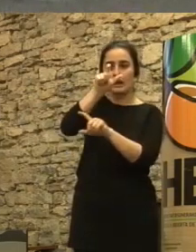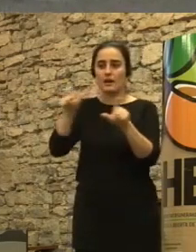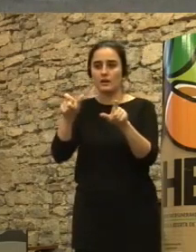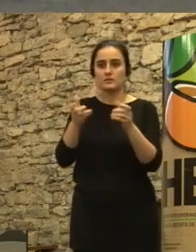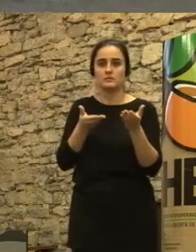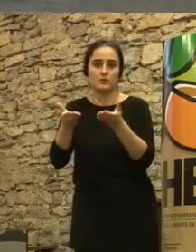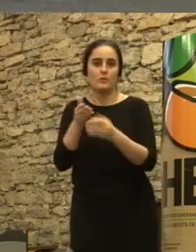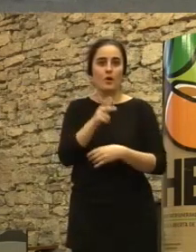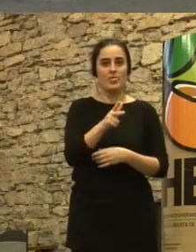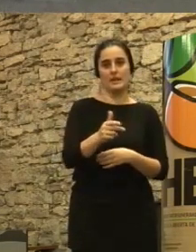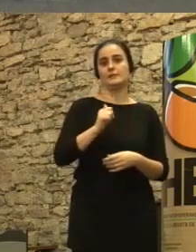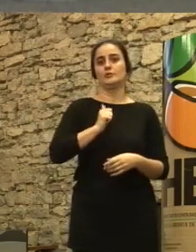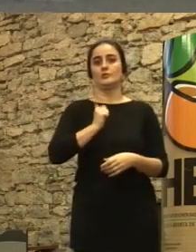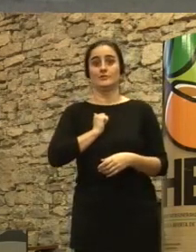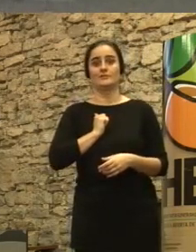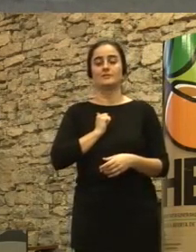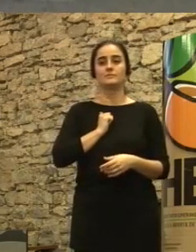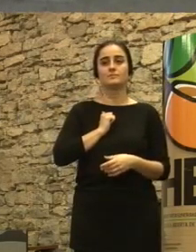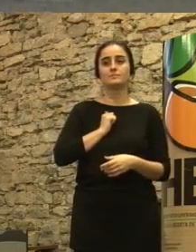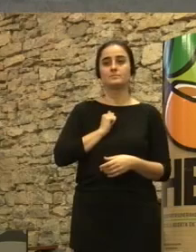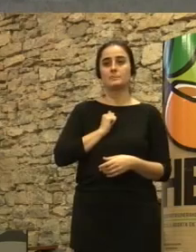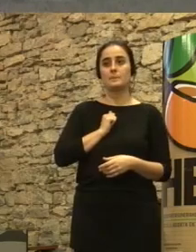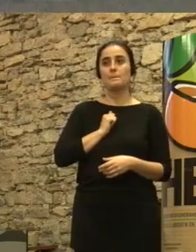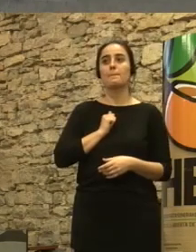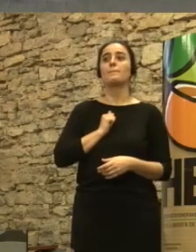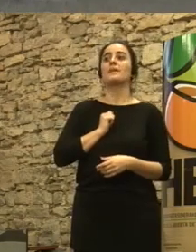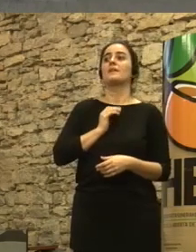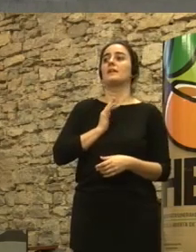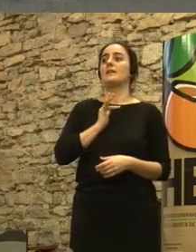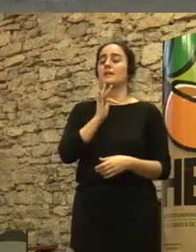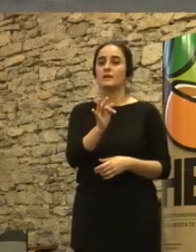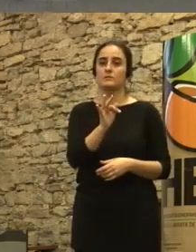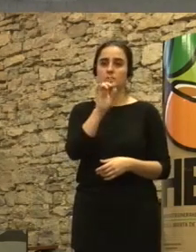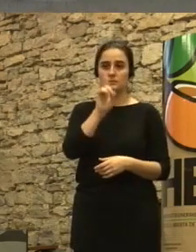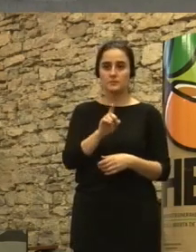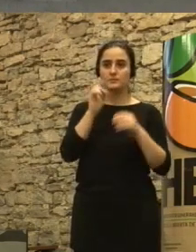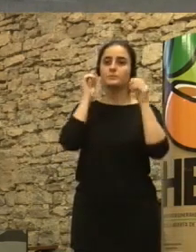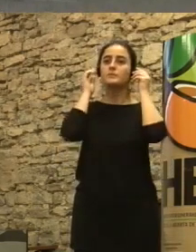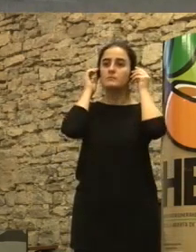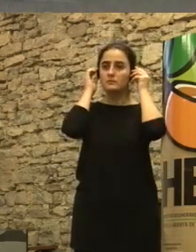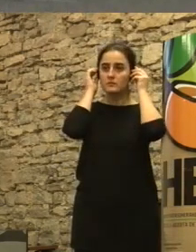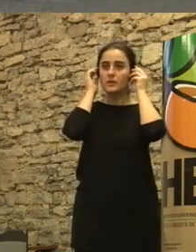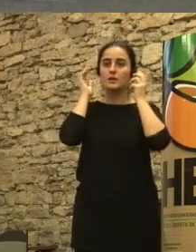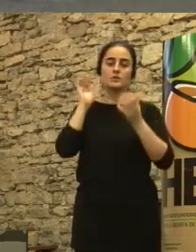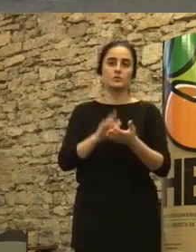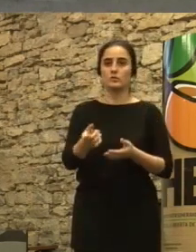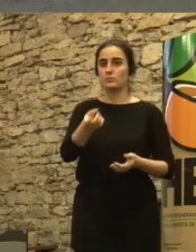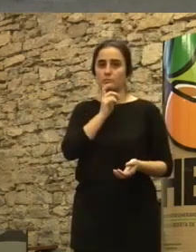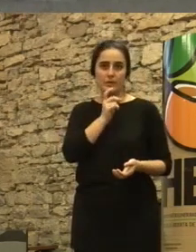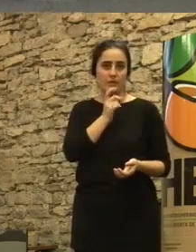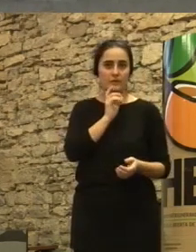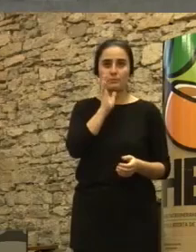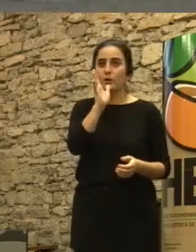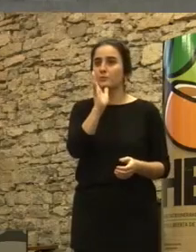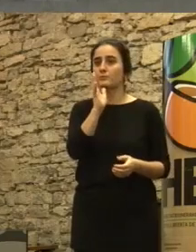utilizando esos derechos, y que además sea dificilísimo, pues porque